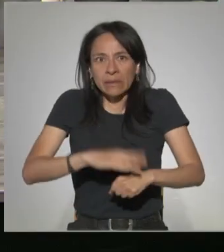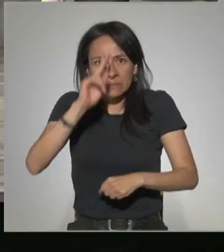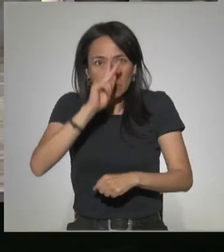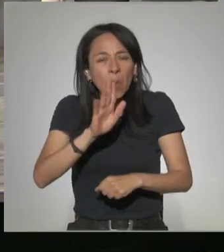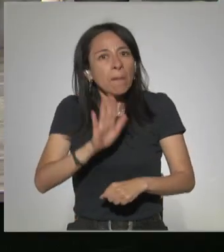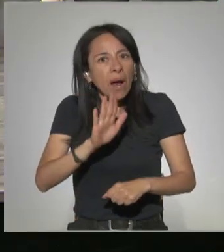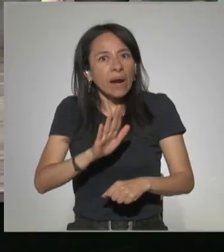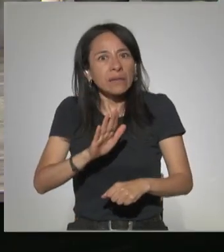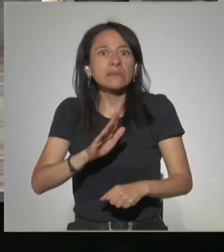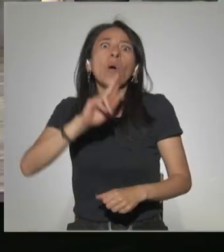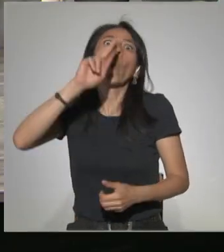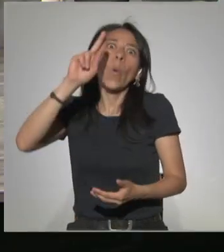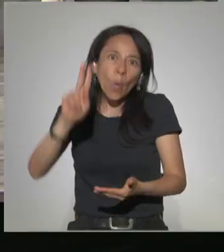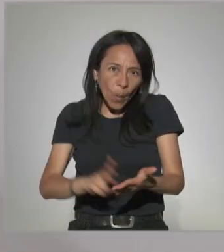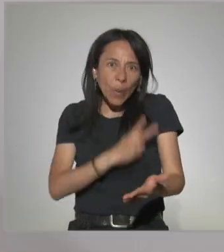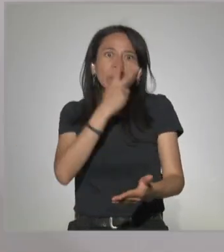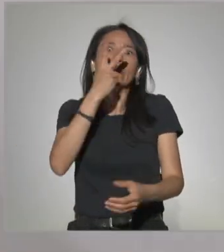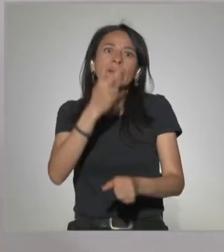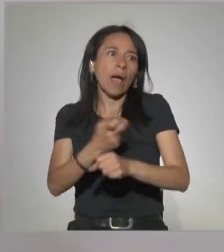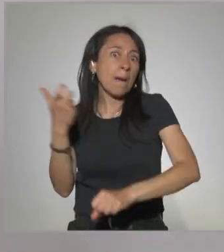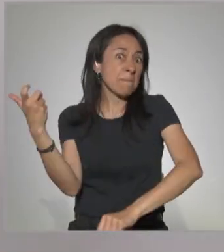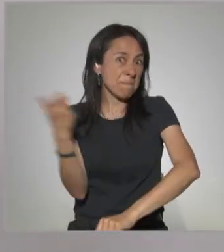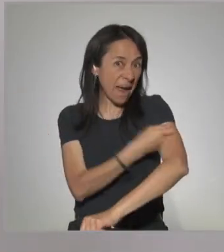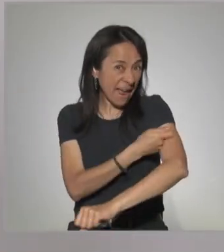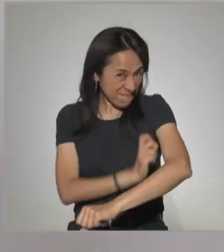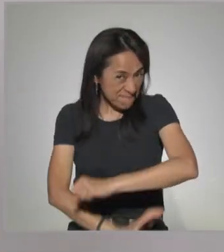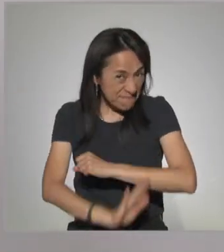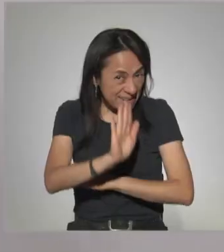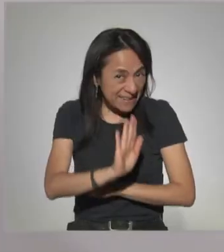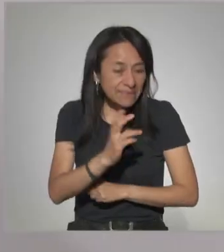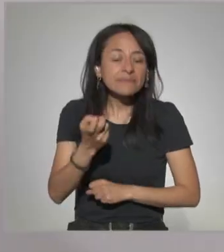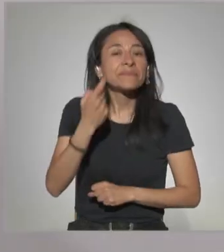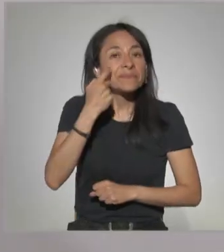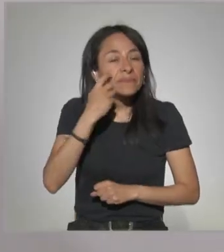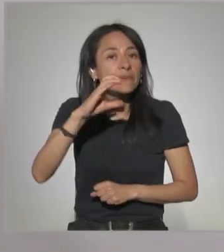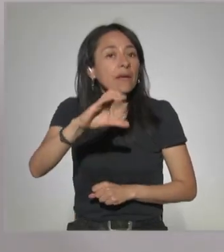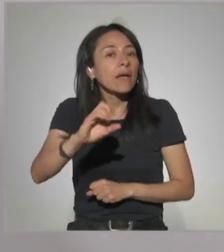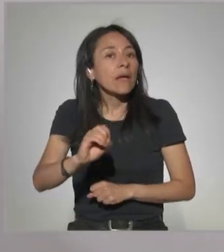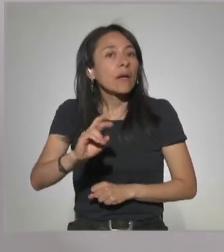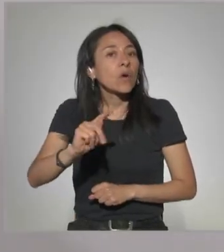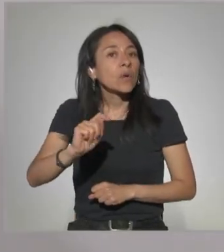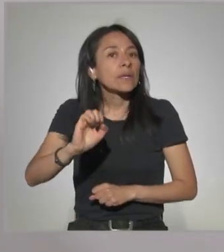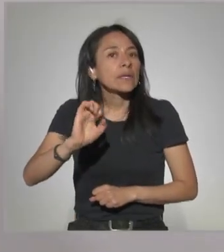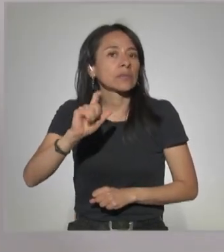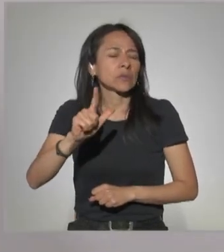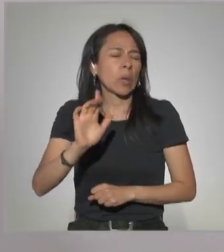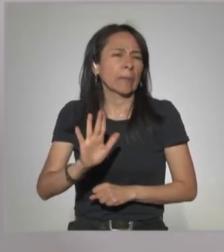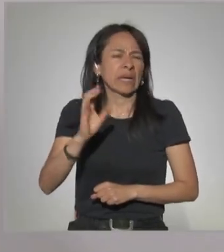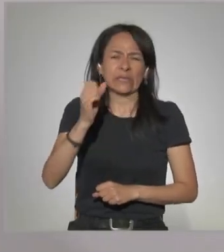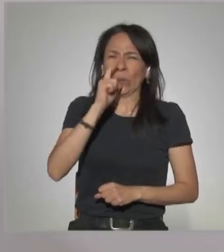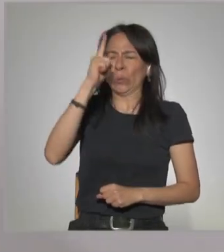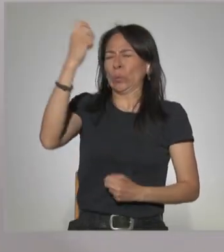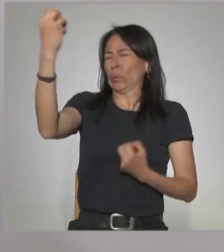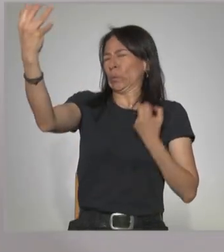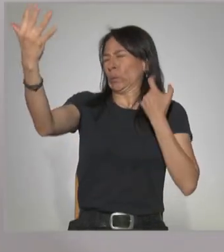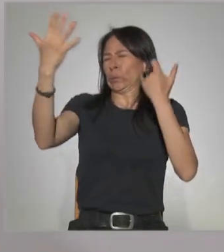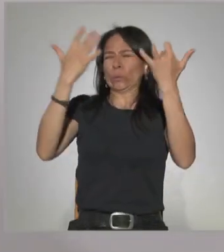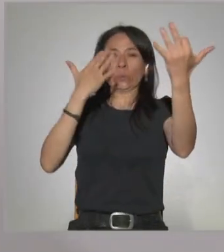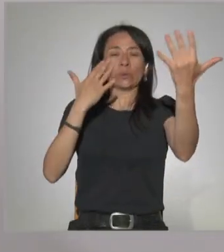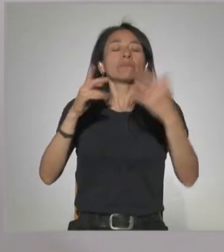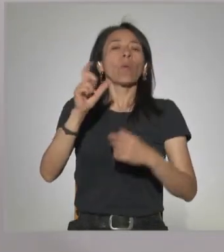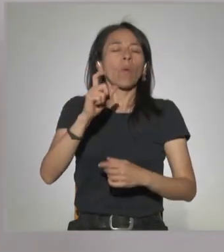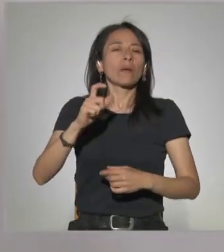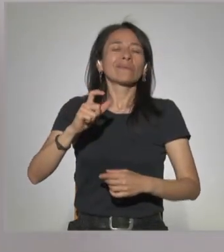si hubiera una bomba otra vez. El cortisol es sensible a la luz. Entonces, en cuanto empieza a amanecer,